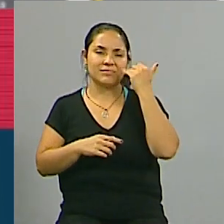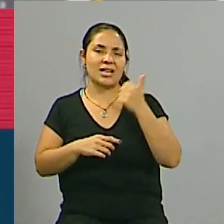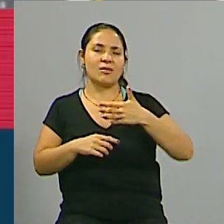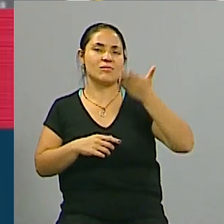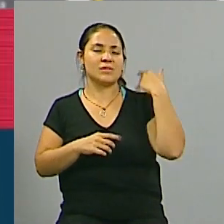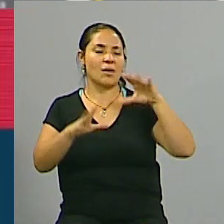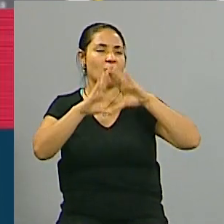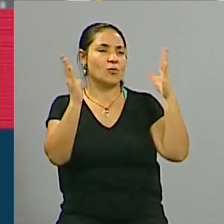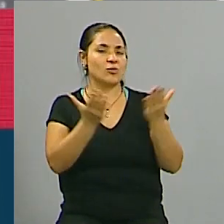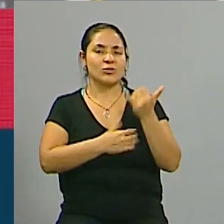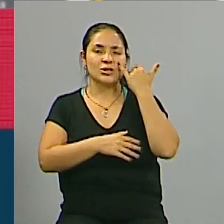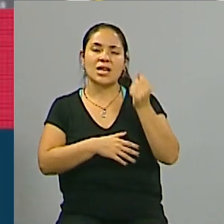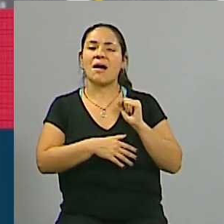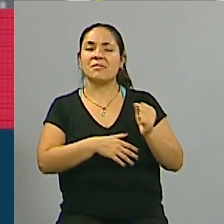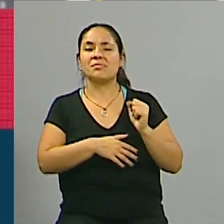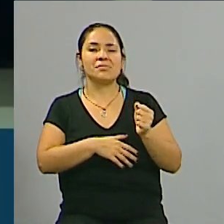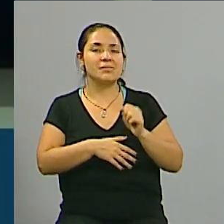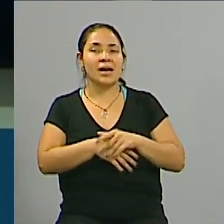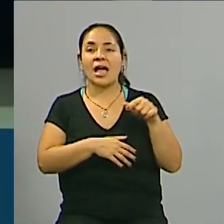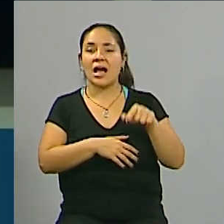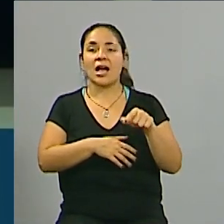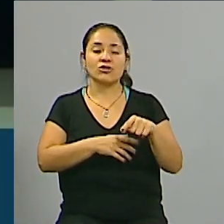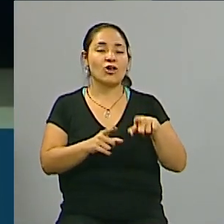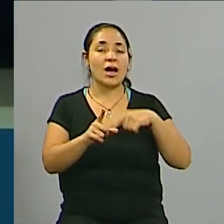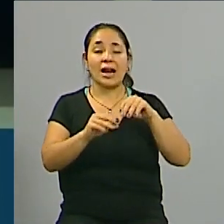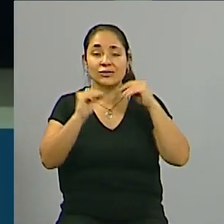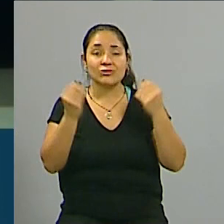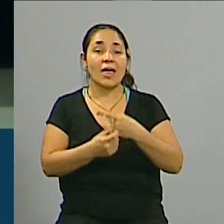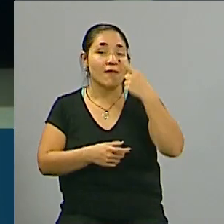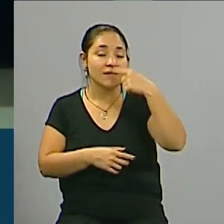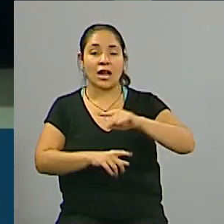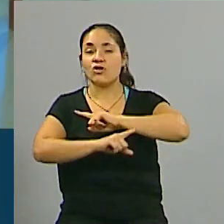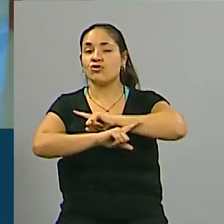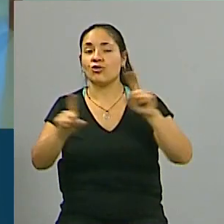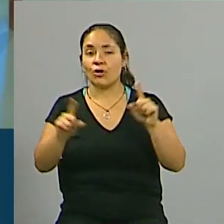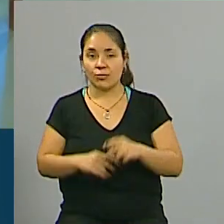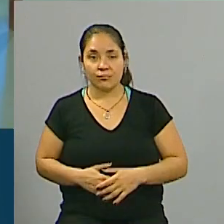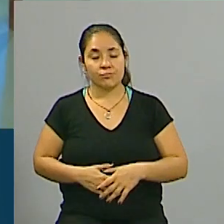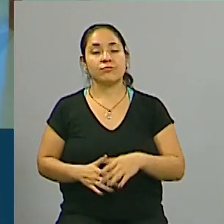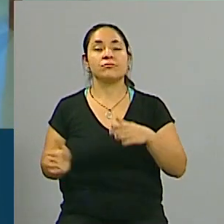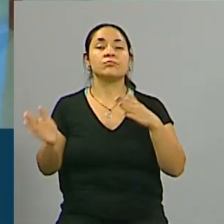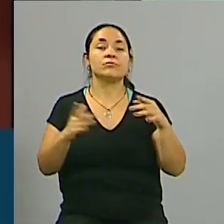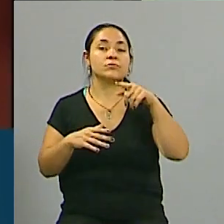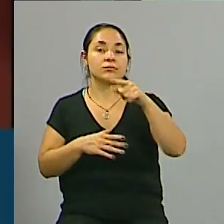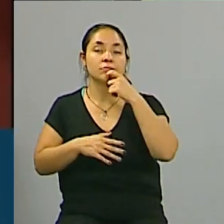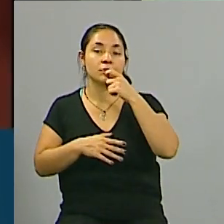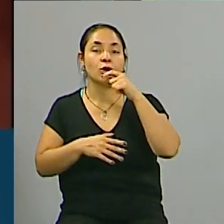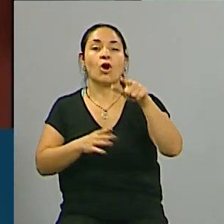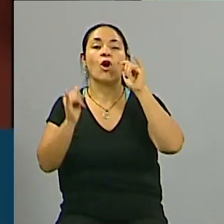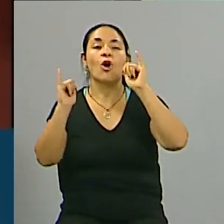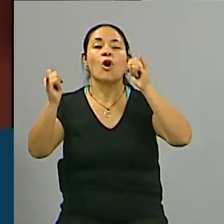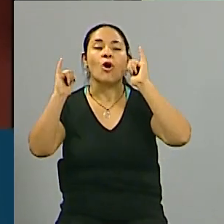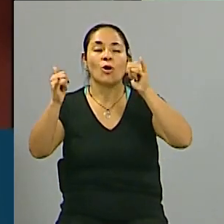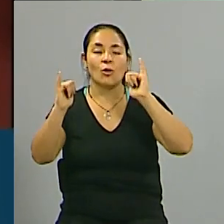mundo, en la Argentina también, y no ha traído buenos resultados. Digo, desde tu lectura como alguien que ha estado en la política desde joven, ¿no te